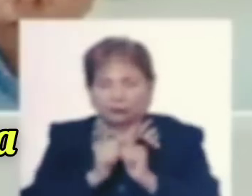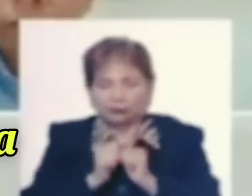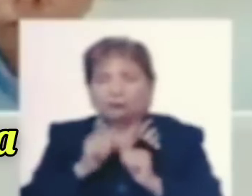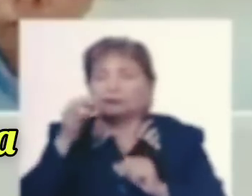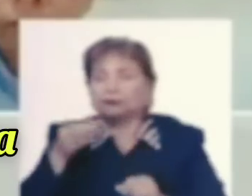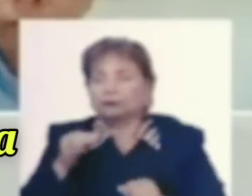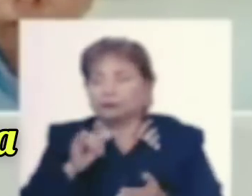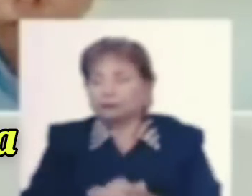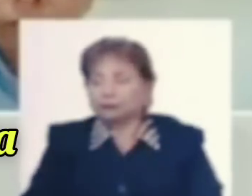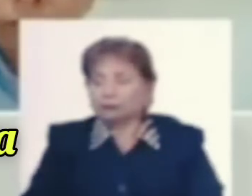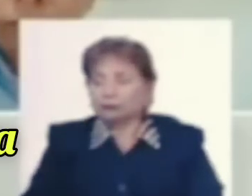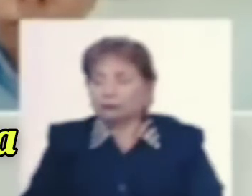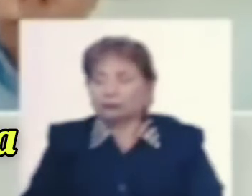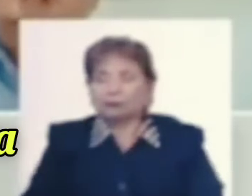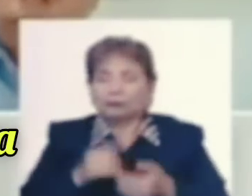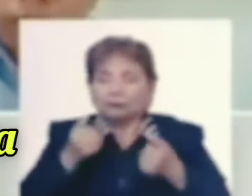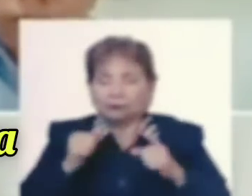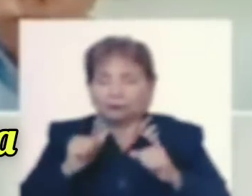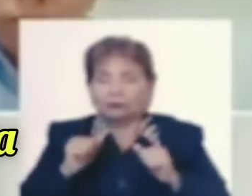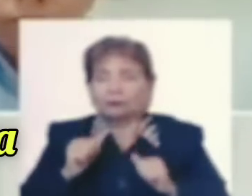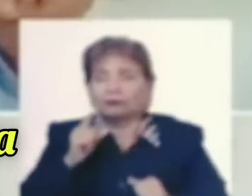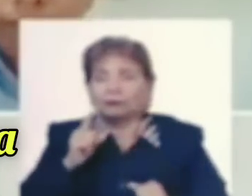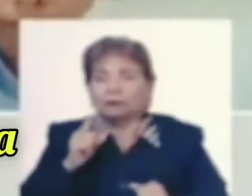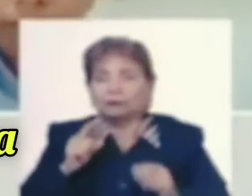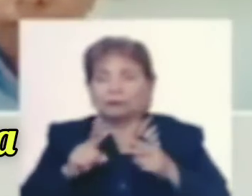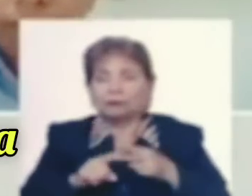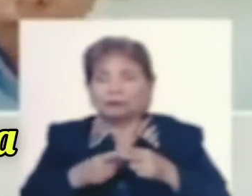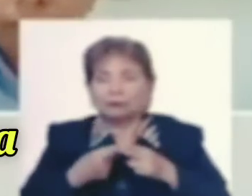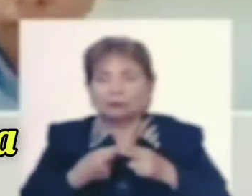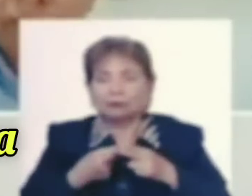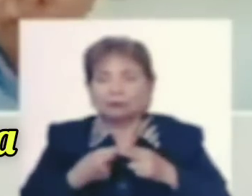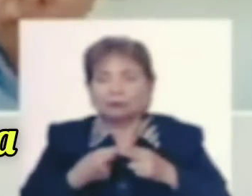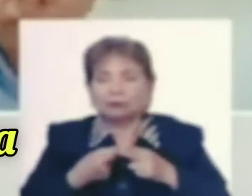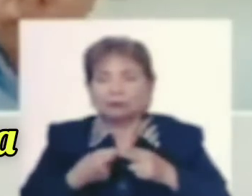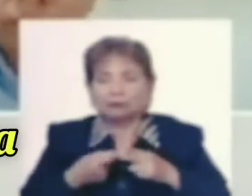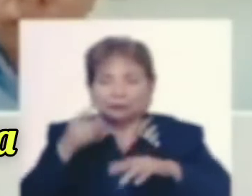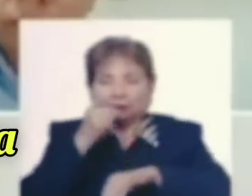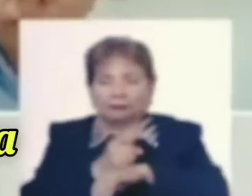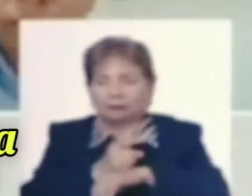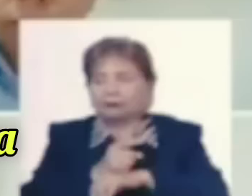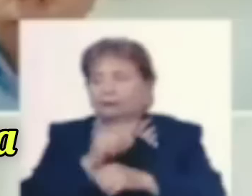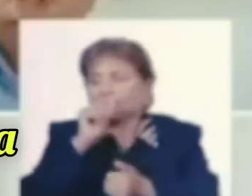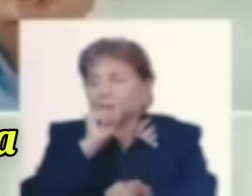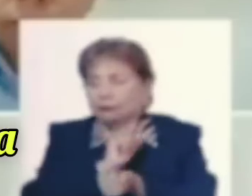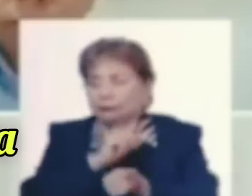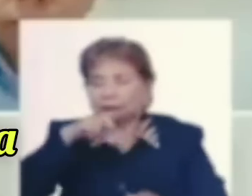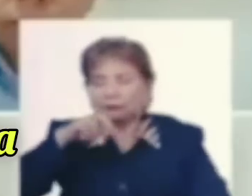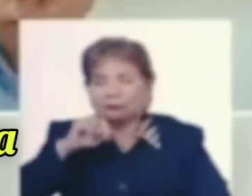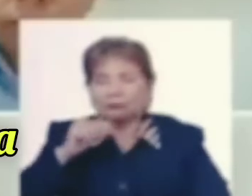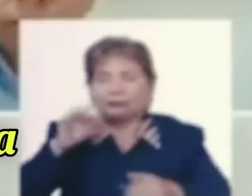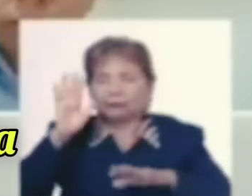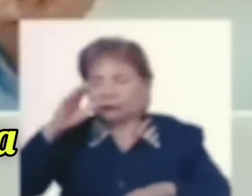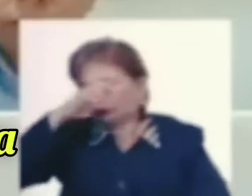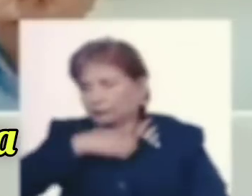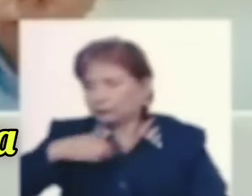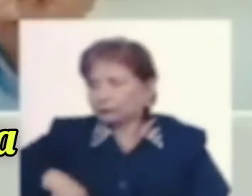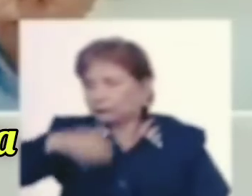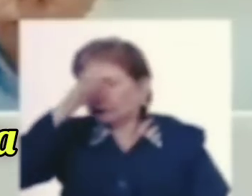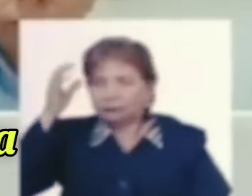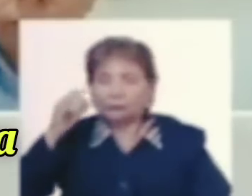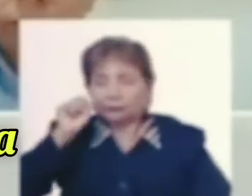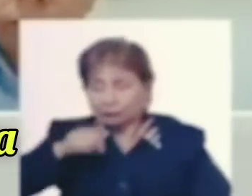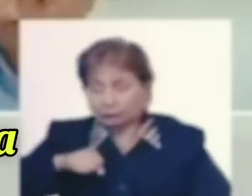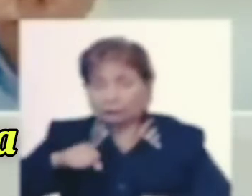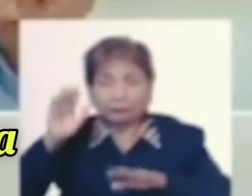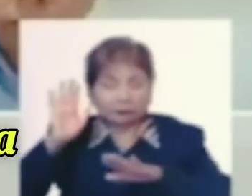inclusive posible el inicio de una denuncia penal. Señor Pedro Castillo Terrones,